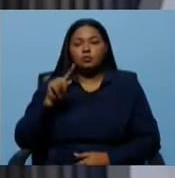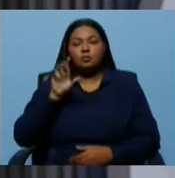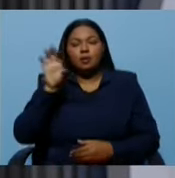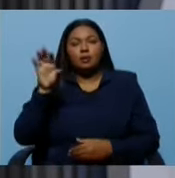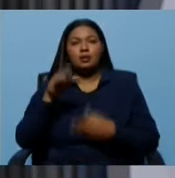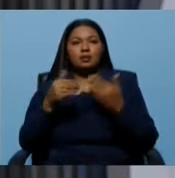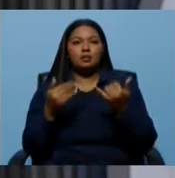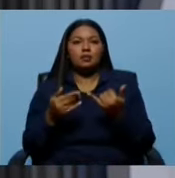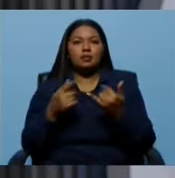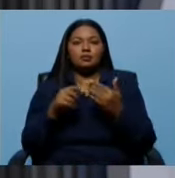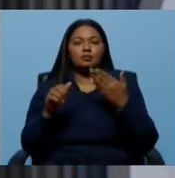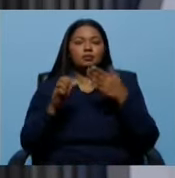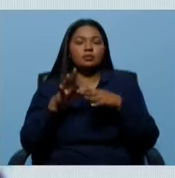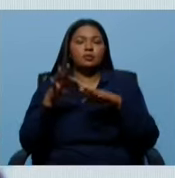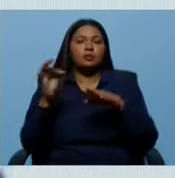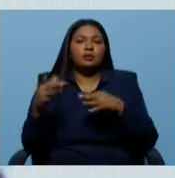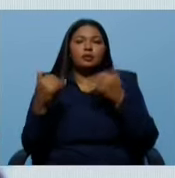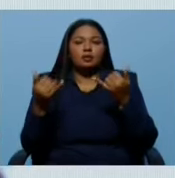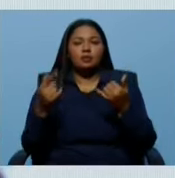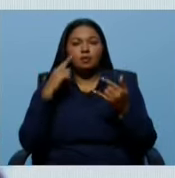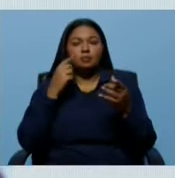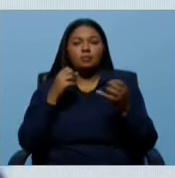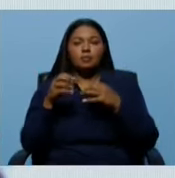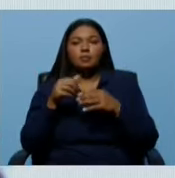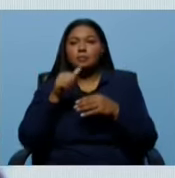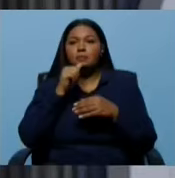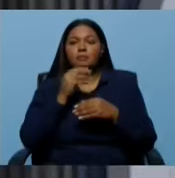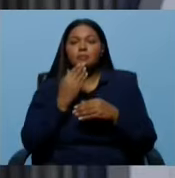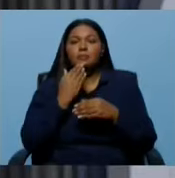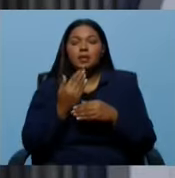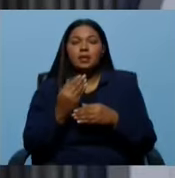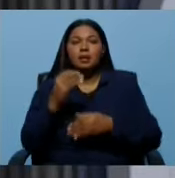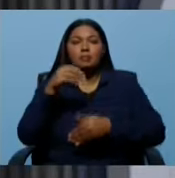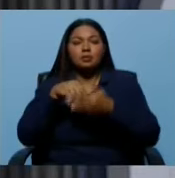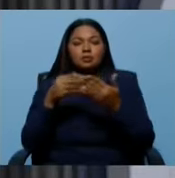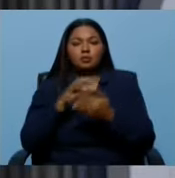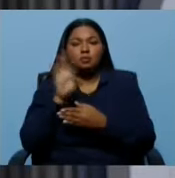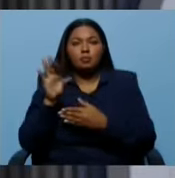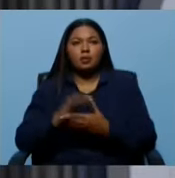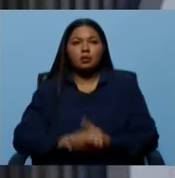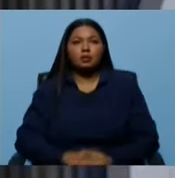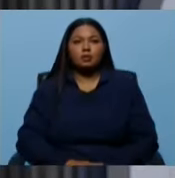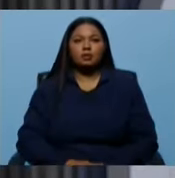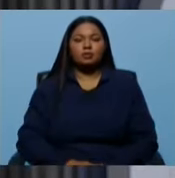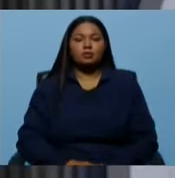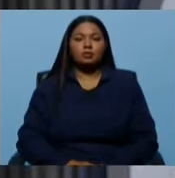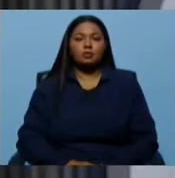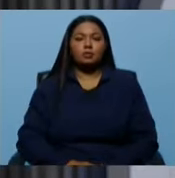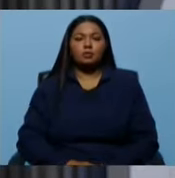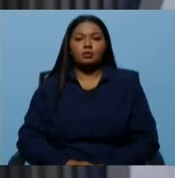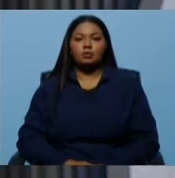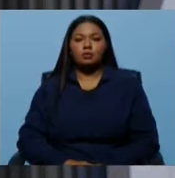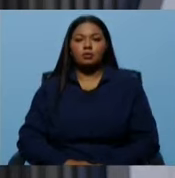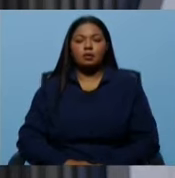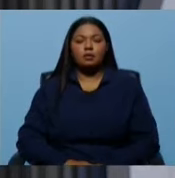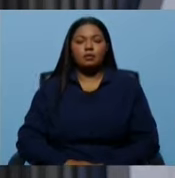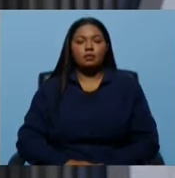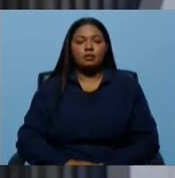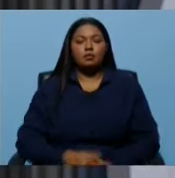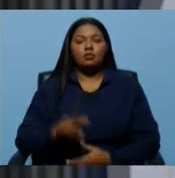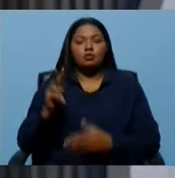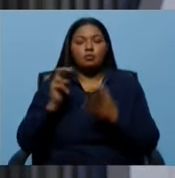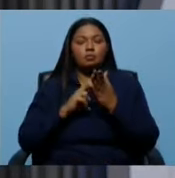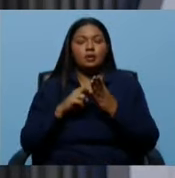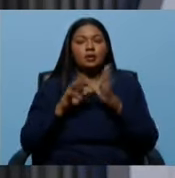país deje de existir. Cuando tú agarras y pides la invasión de tu país, tú quieres que tu país deje de existir. Cuando agarras en el 2014 y